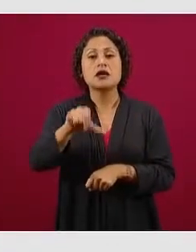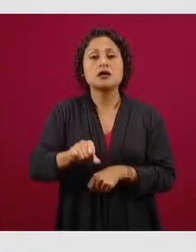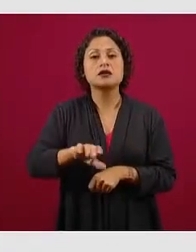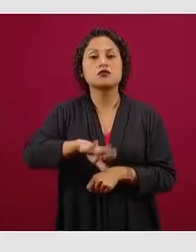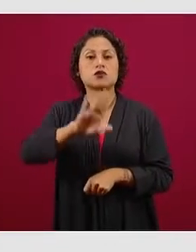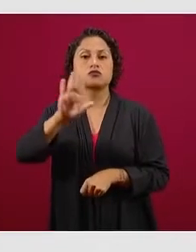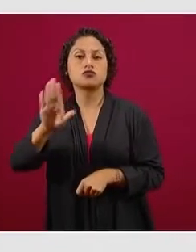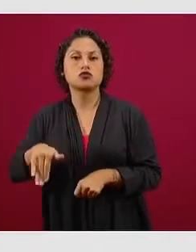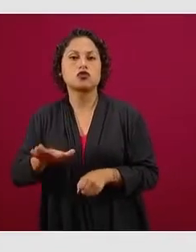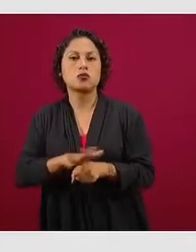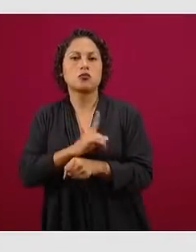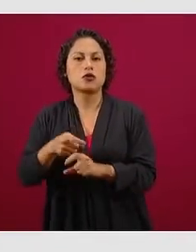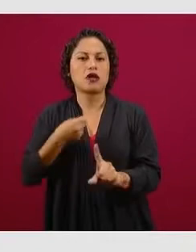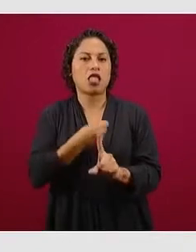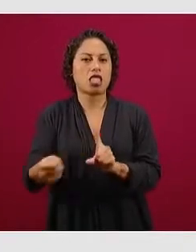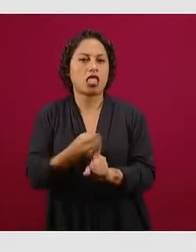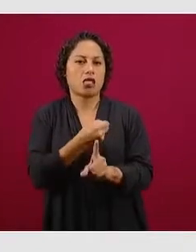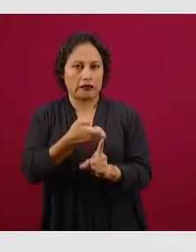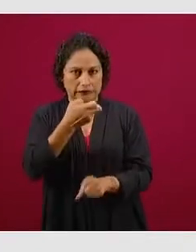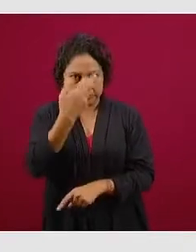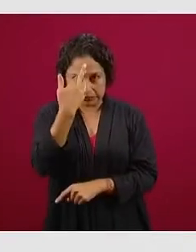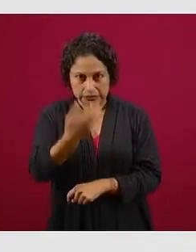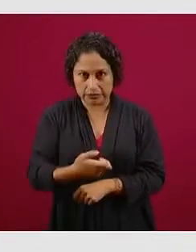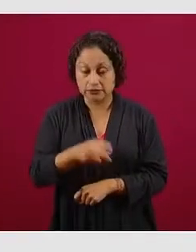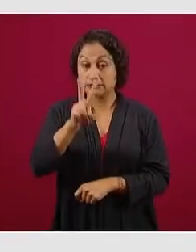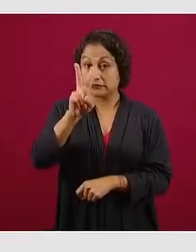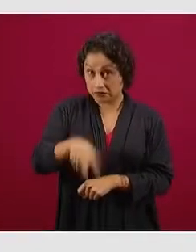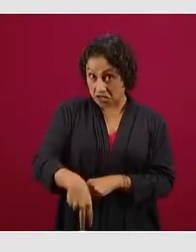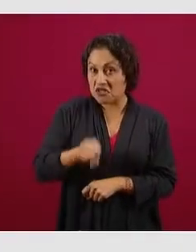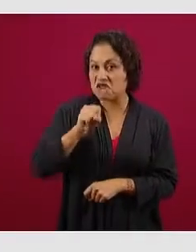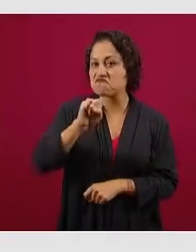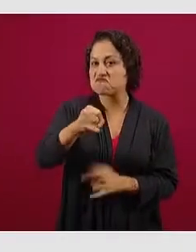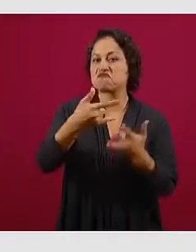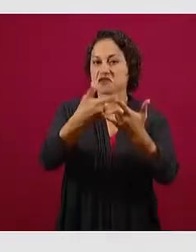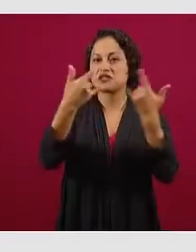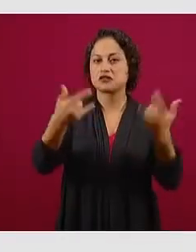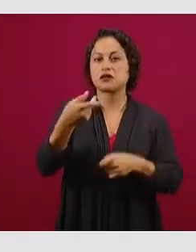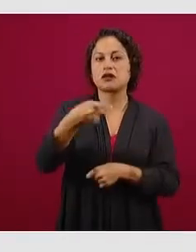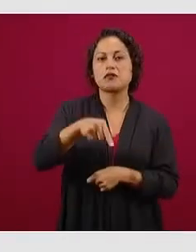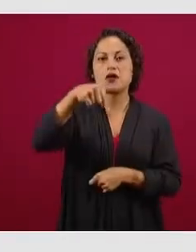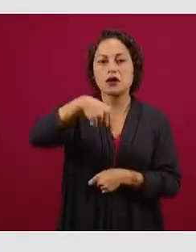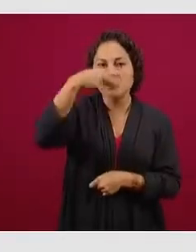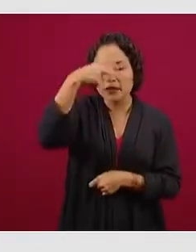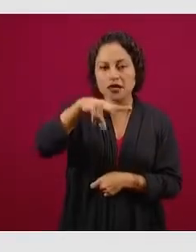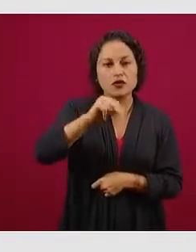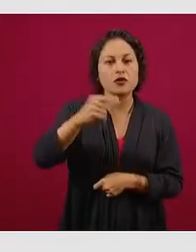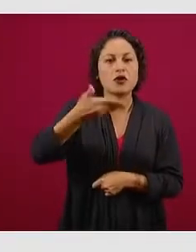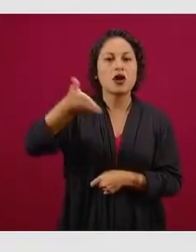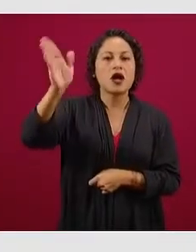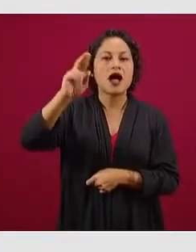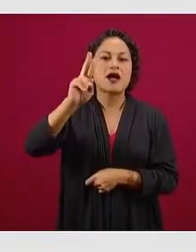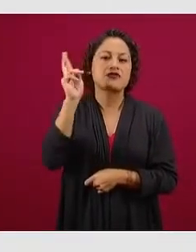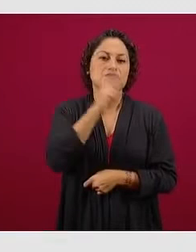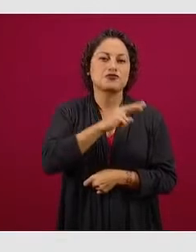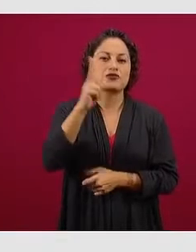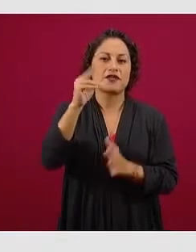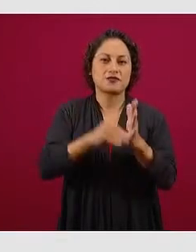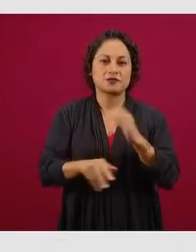después producto de la agresión. El hecho es real, pero ocurrió en Rusia en 2013. Paso